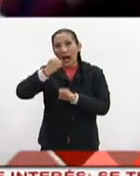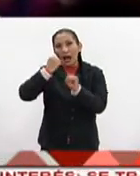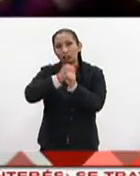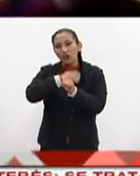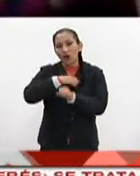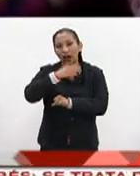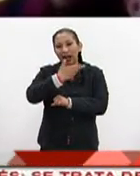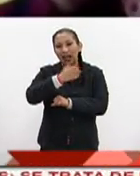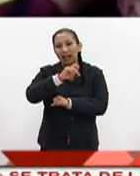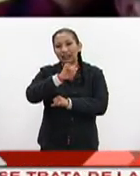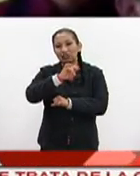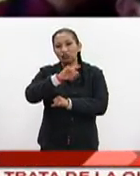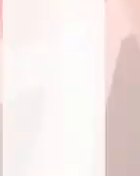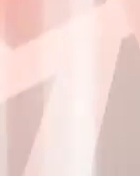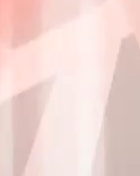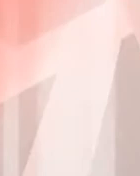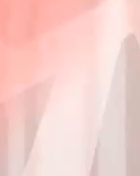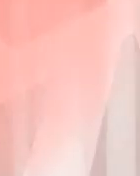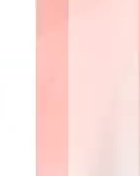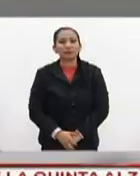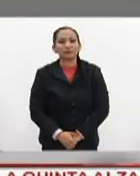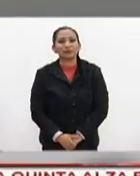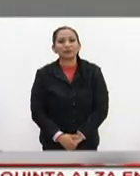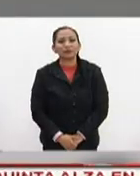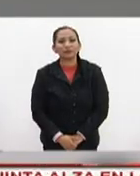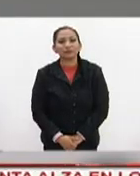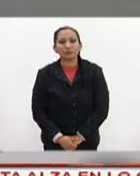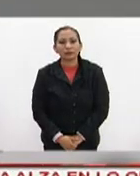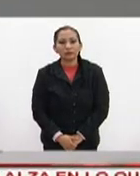de Ernesto Zedillo.